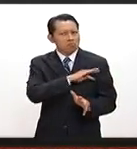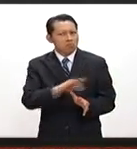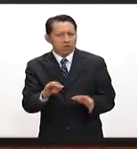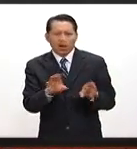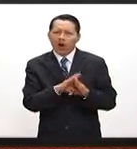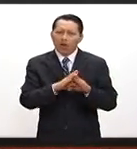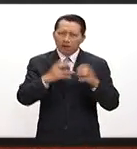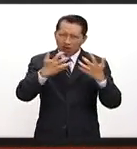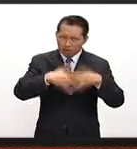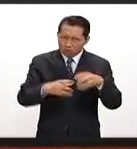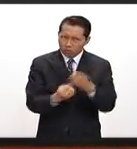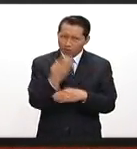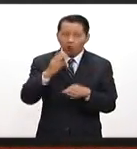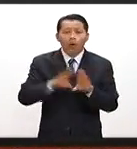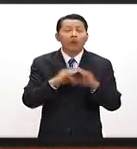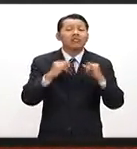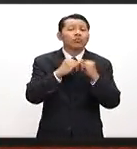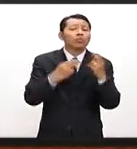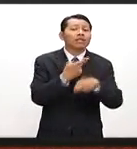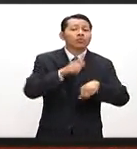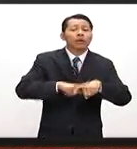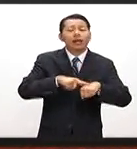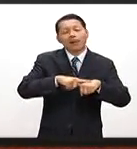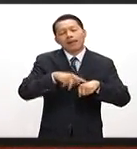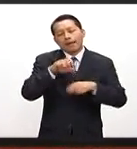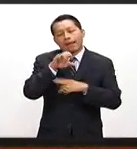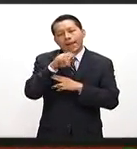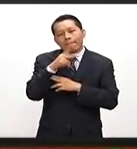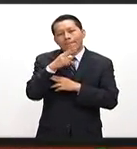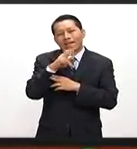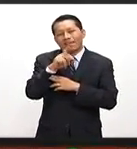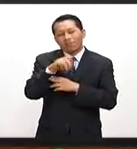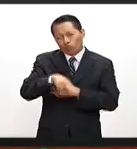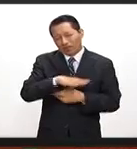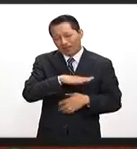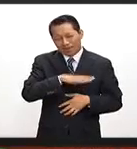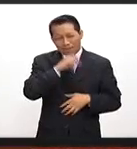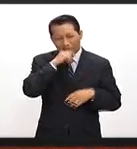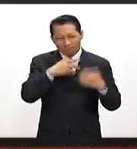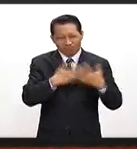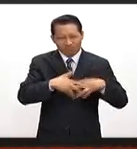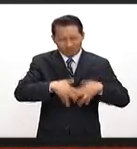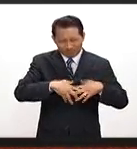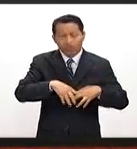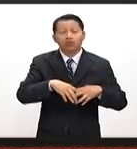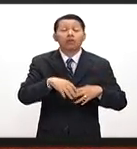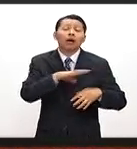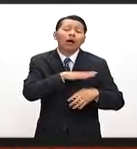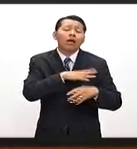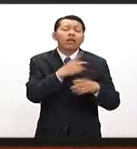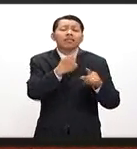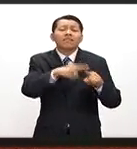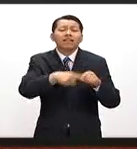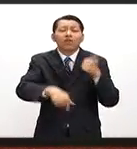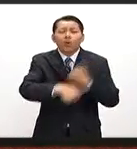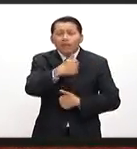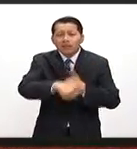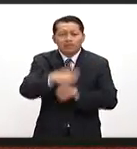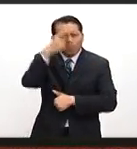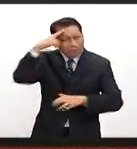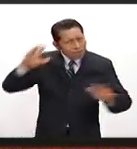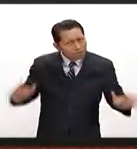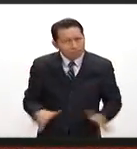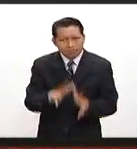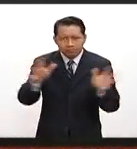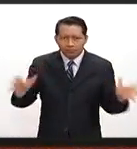lado está la creación del Instituto Nacional del Emprendedor, que ha hecho muchas competencias para estar promoviendo este